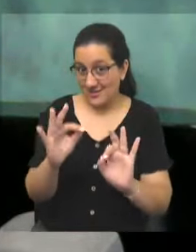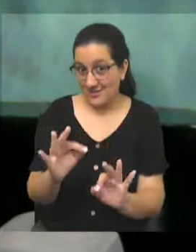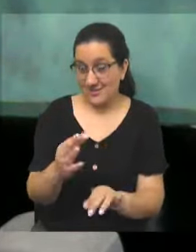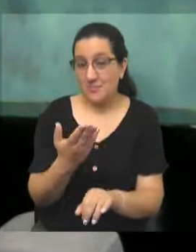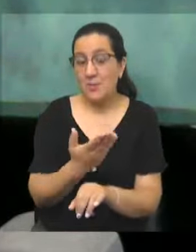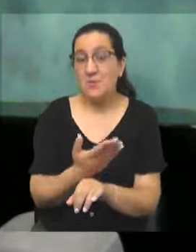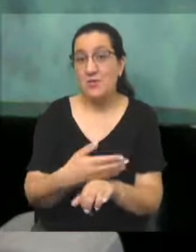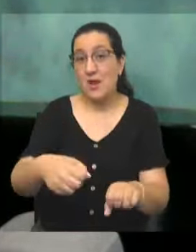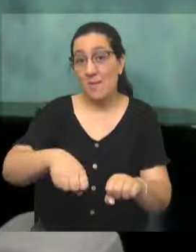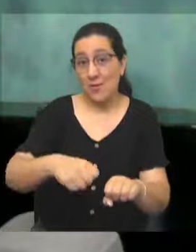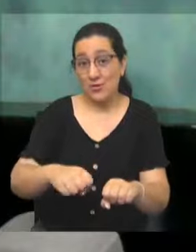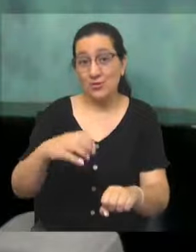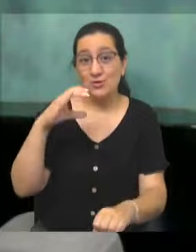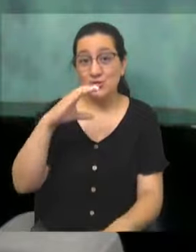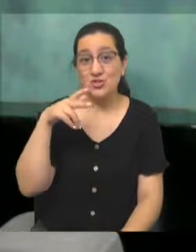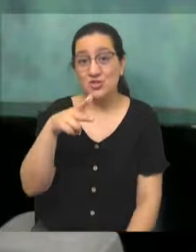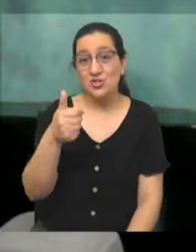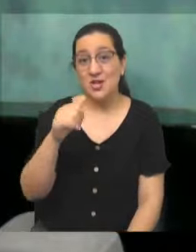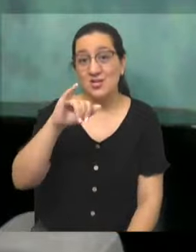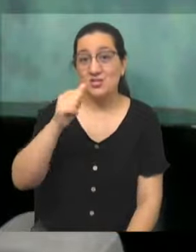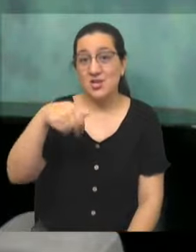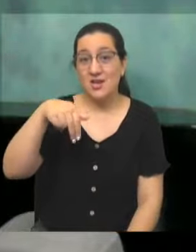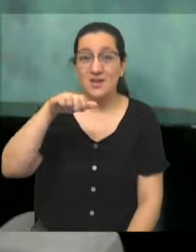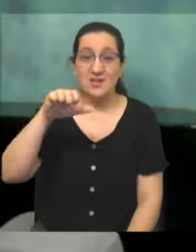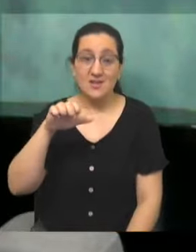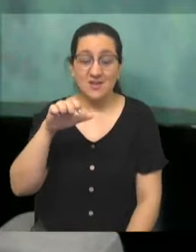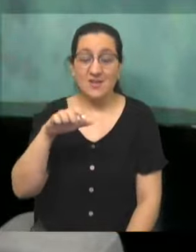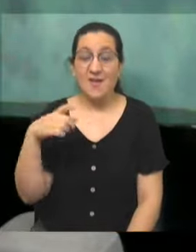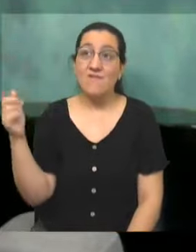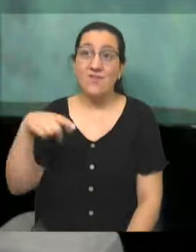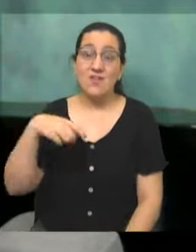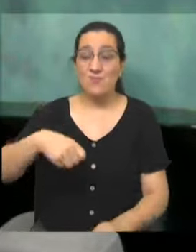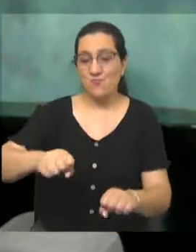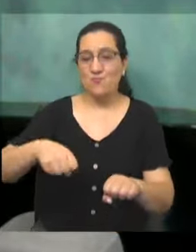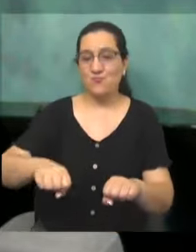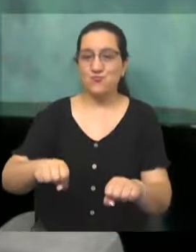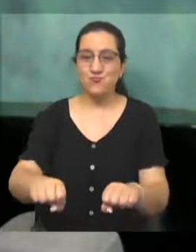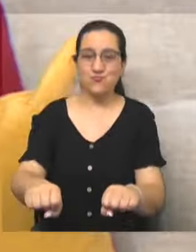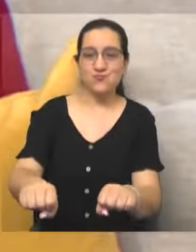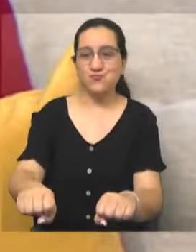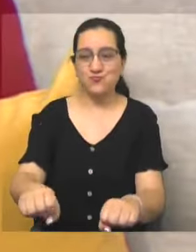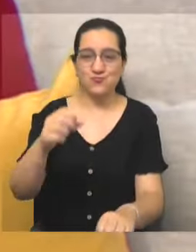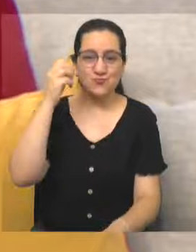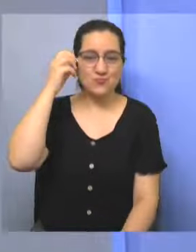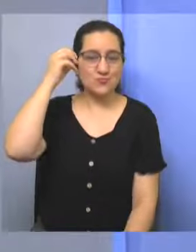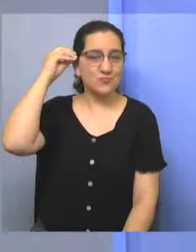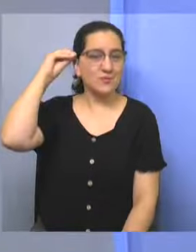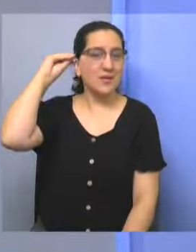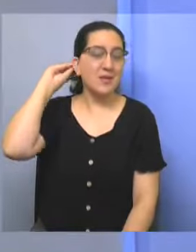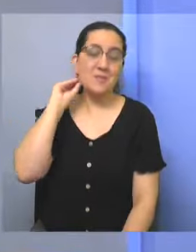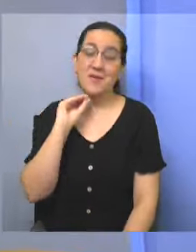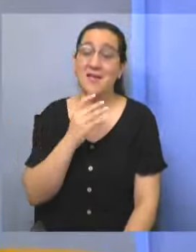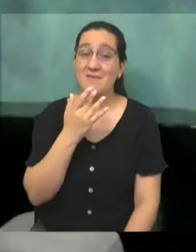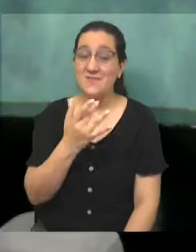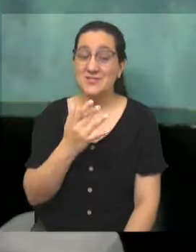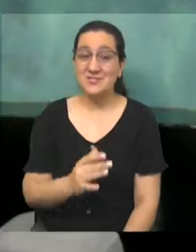moto, Chayanne. Ya baja en carrasco moto y sigue directo para Dante y la Arena. Lo pedís, lo tenés. Es así. Circuito ¡qué maravilla! Yo le pido